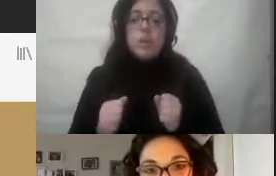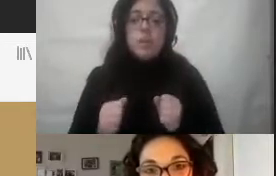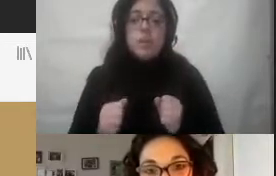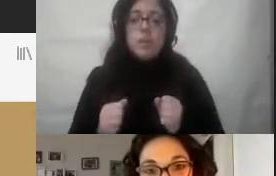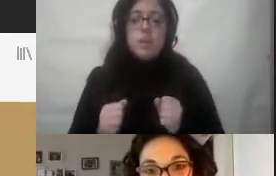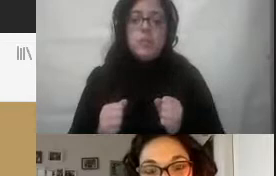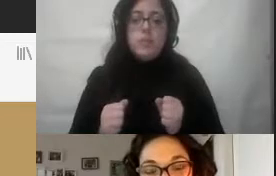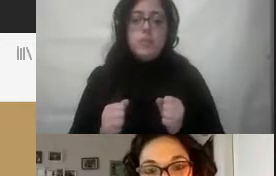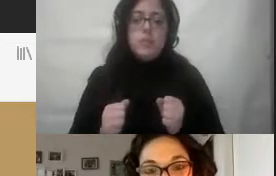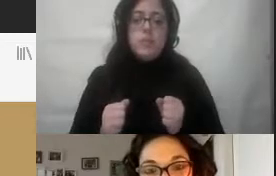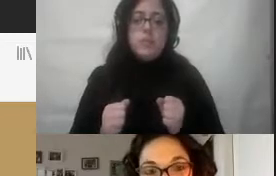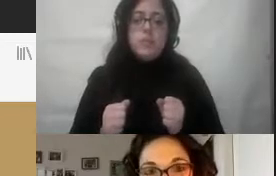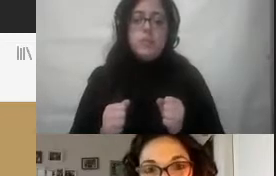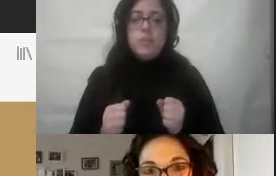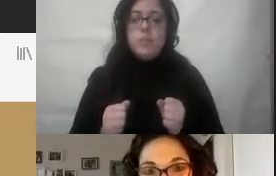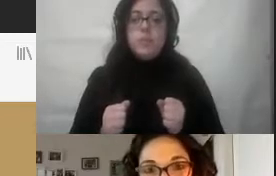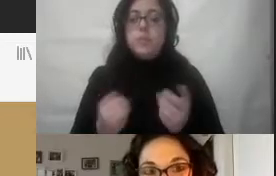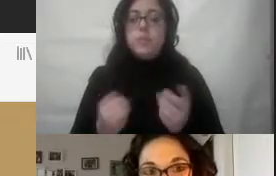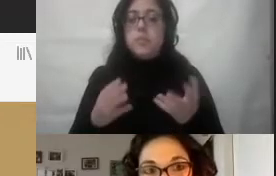formular esto en todos los niveles.